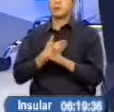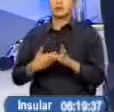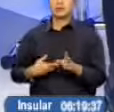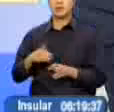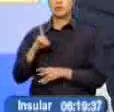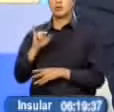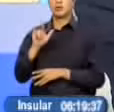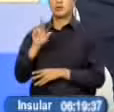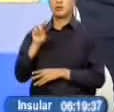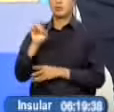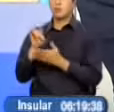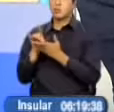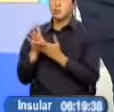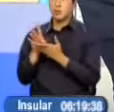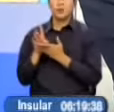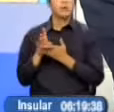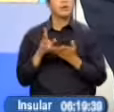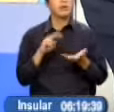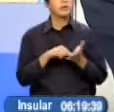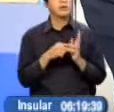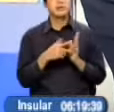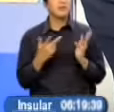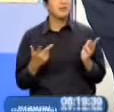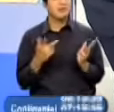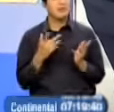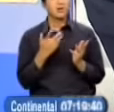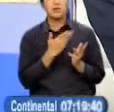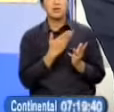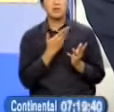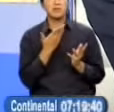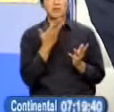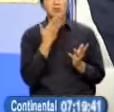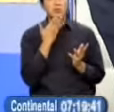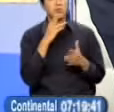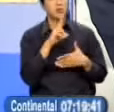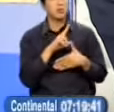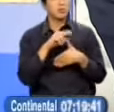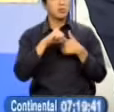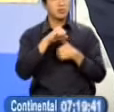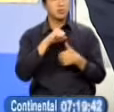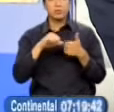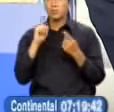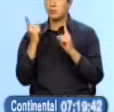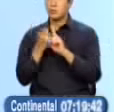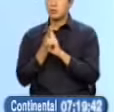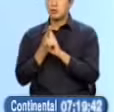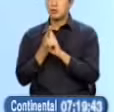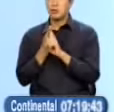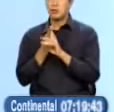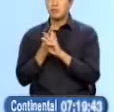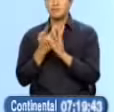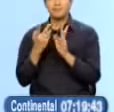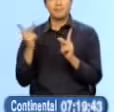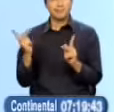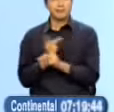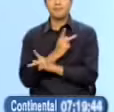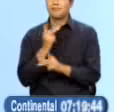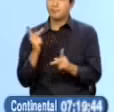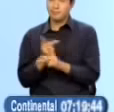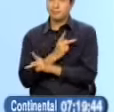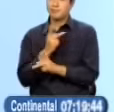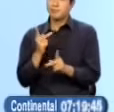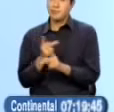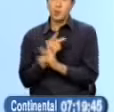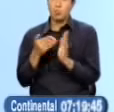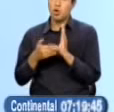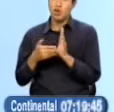dilma rousseff que representa a la institución de dilma rousseff para latinoamérica y el caribe bueno primero es un precedente nefasto porque